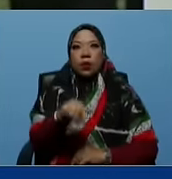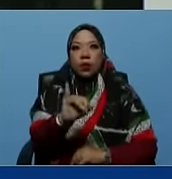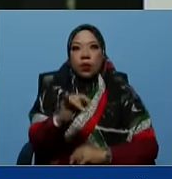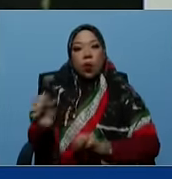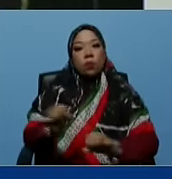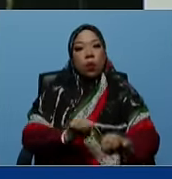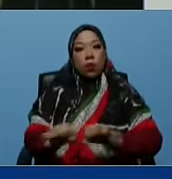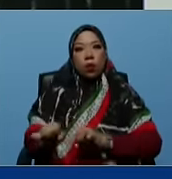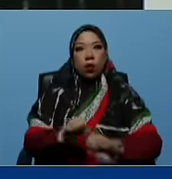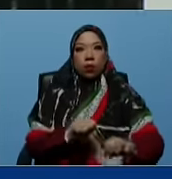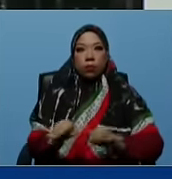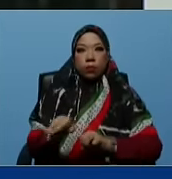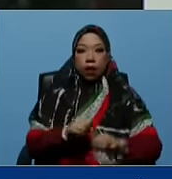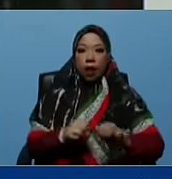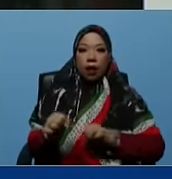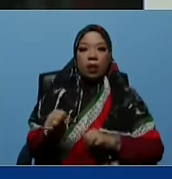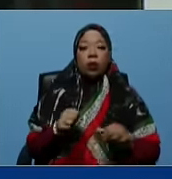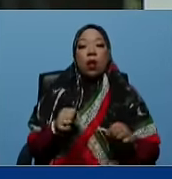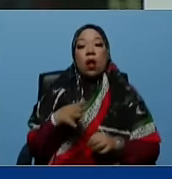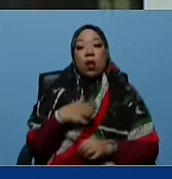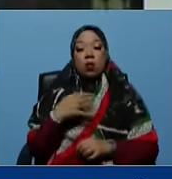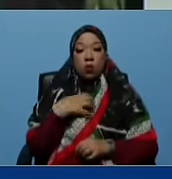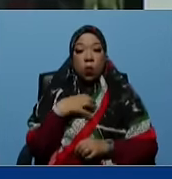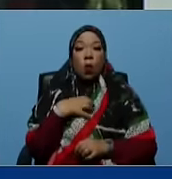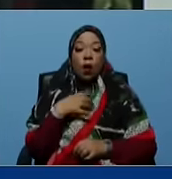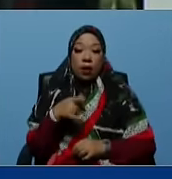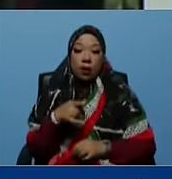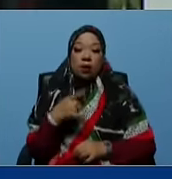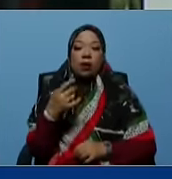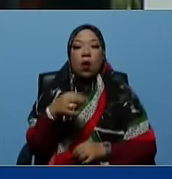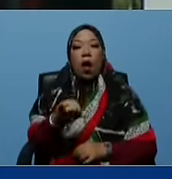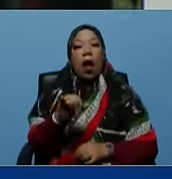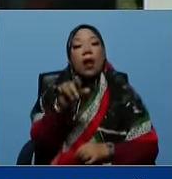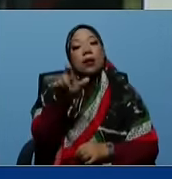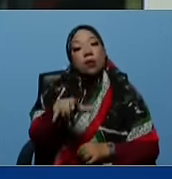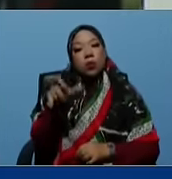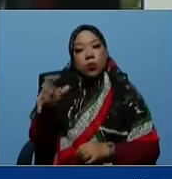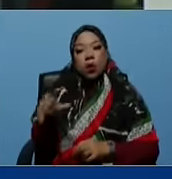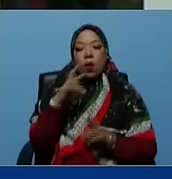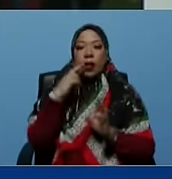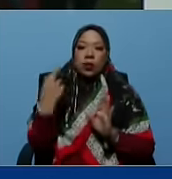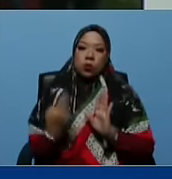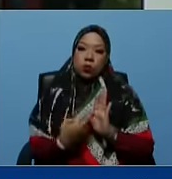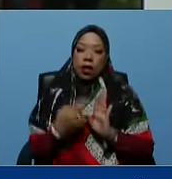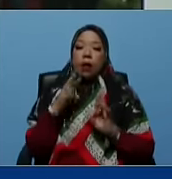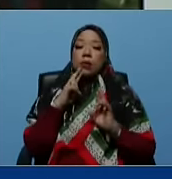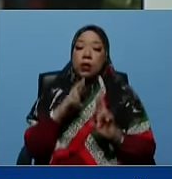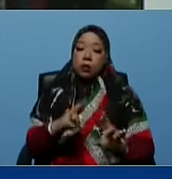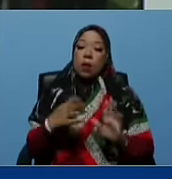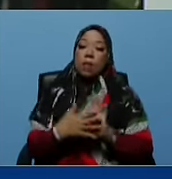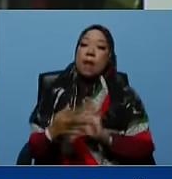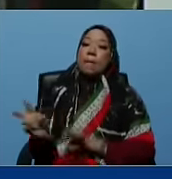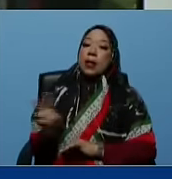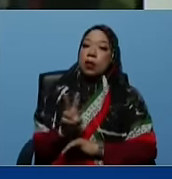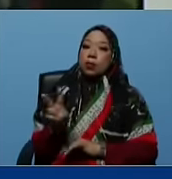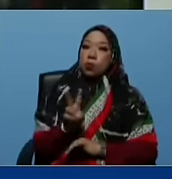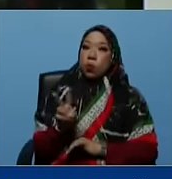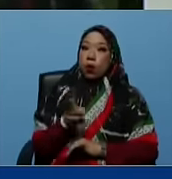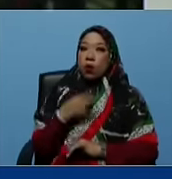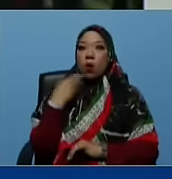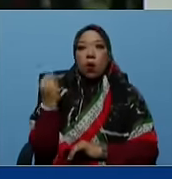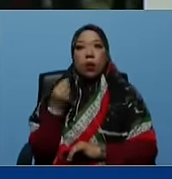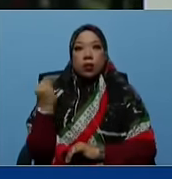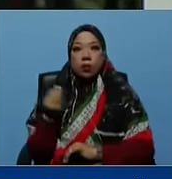el movimiento de recreadores y recreadoras. Y ahí ven ustedes los resultados. Venezuela tiene un poder